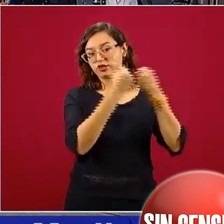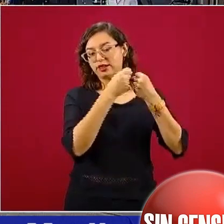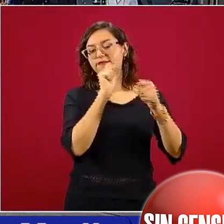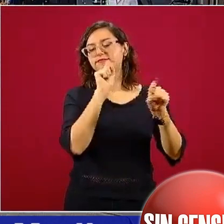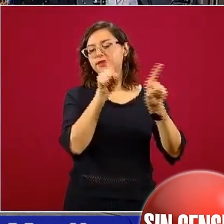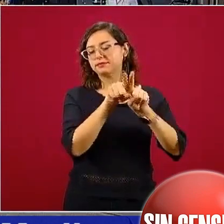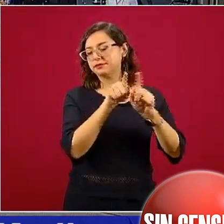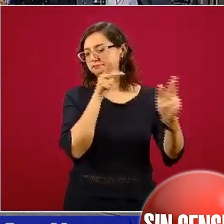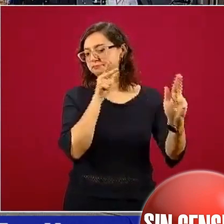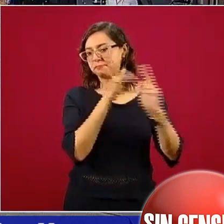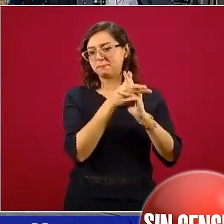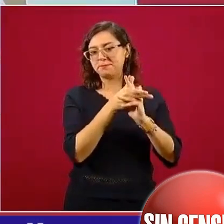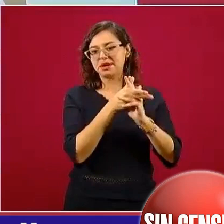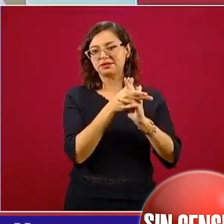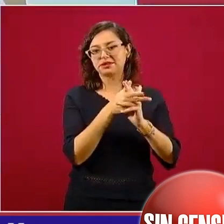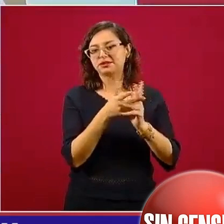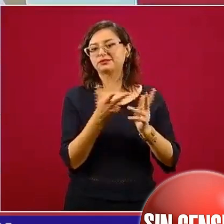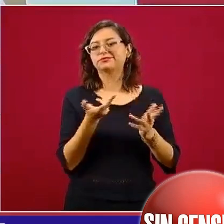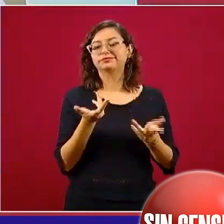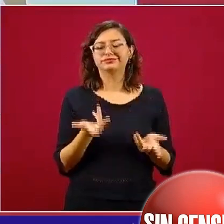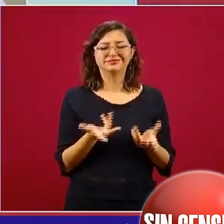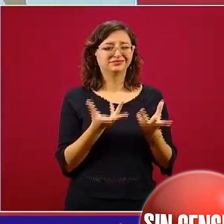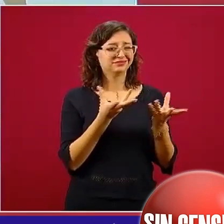y así muchos.